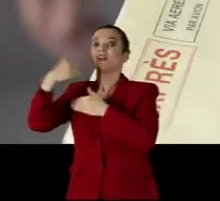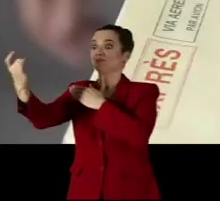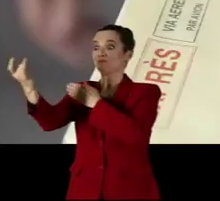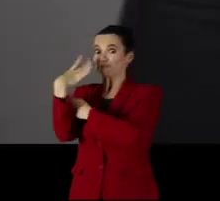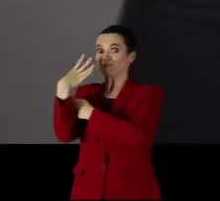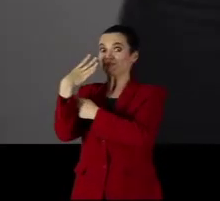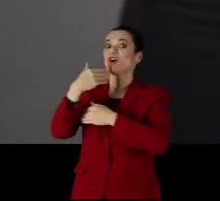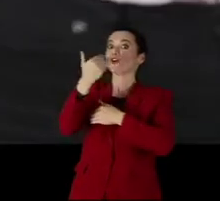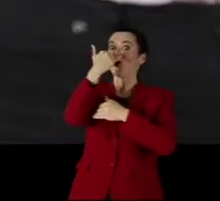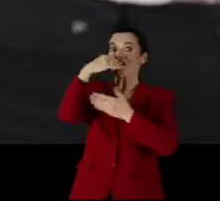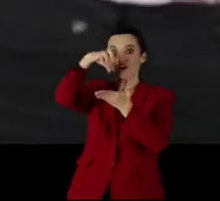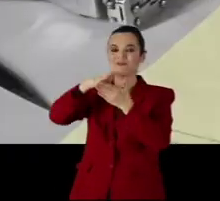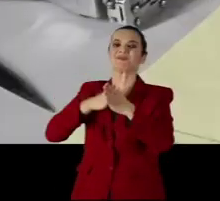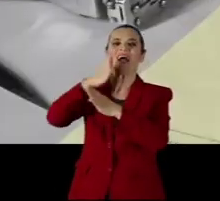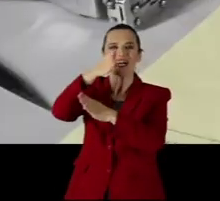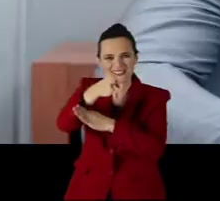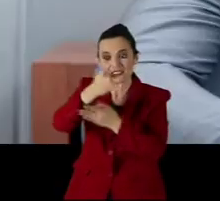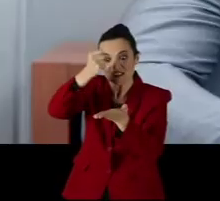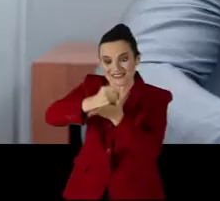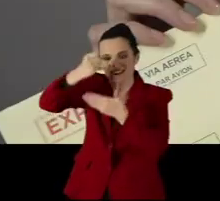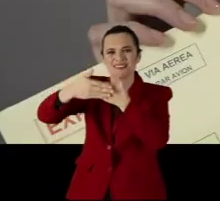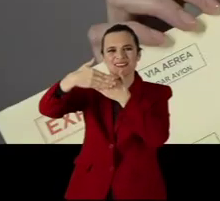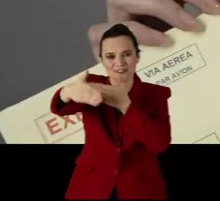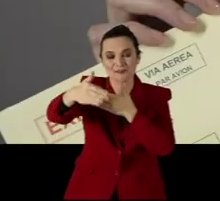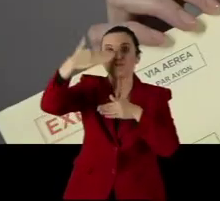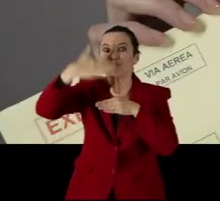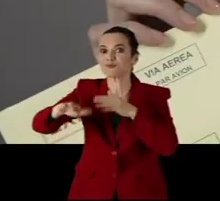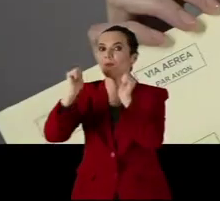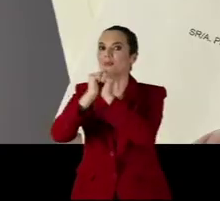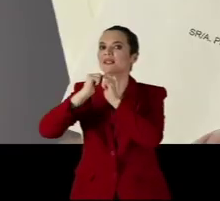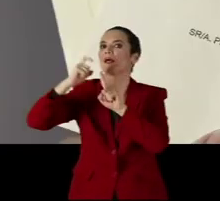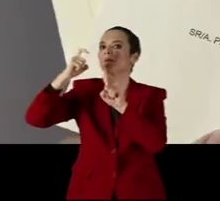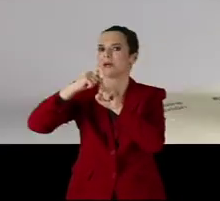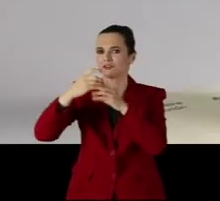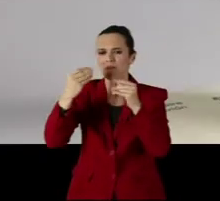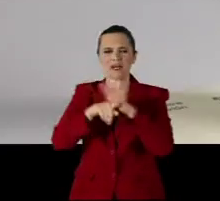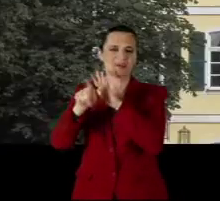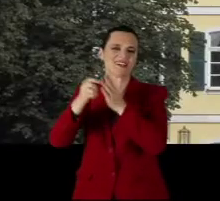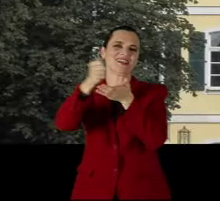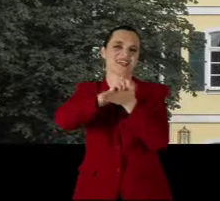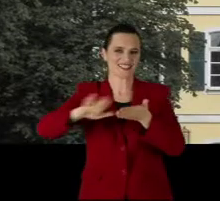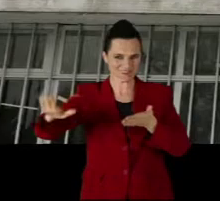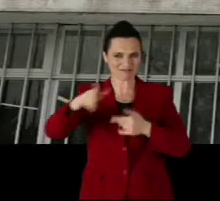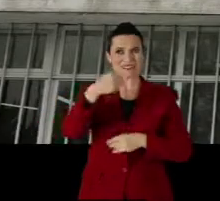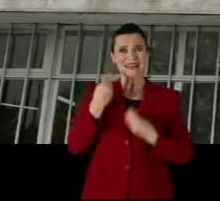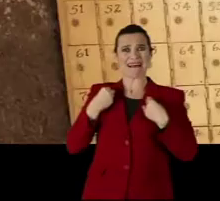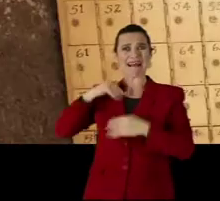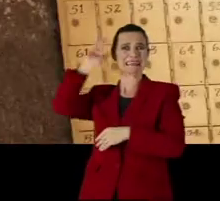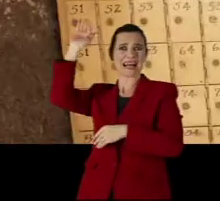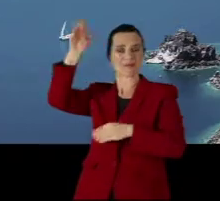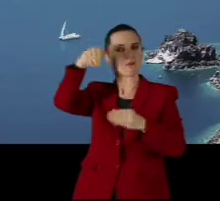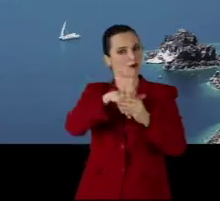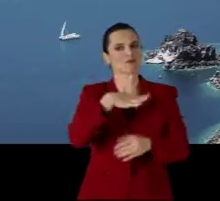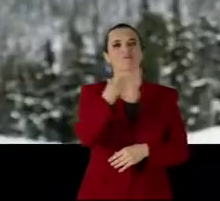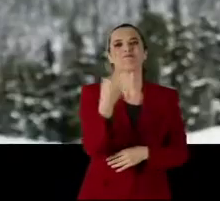la documentación en tu domicilio del extranjero y tendrás hasta el 20 de mayo para enviar tu voto por correo certificado. Puedes